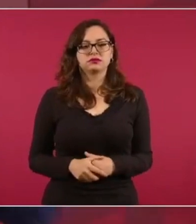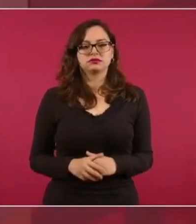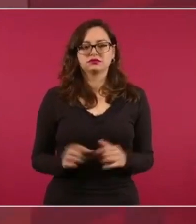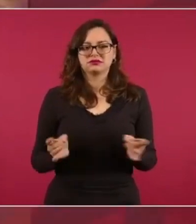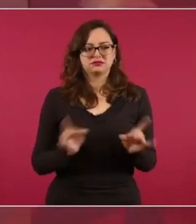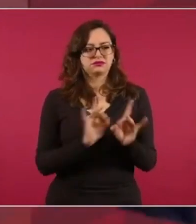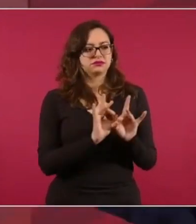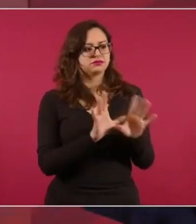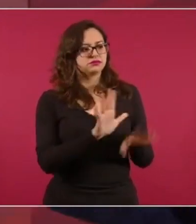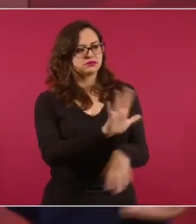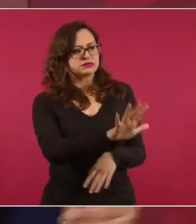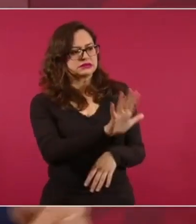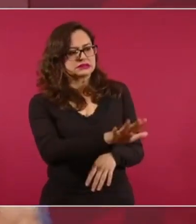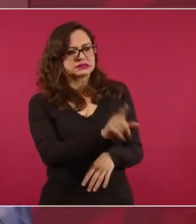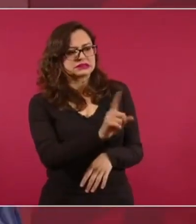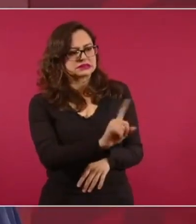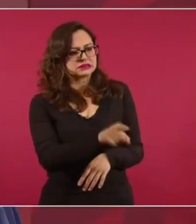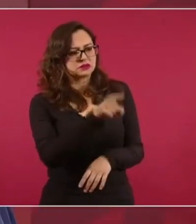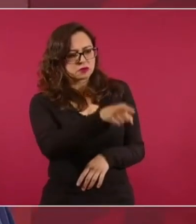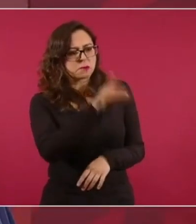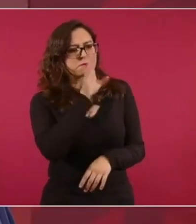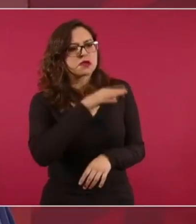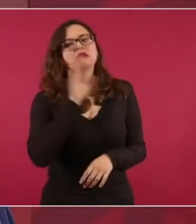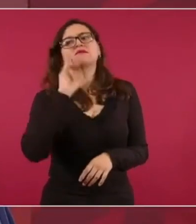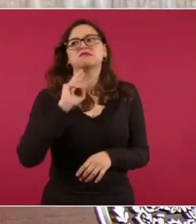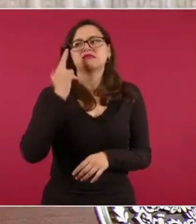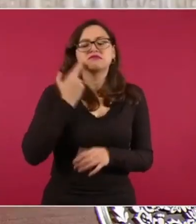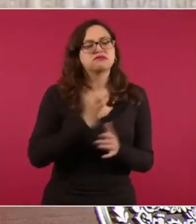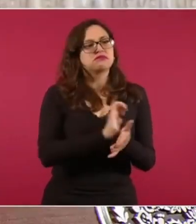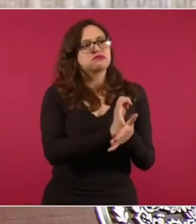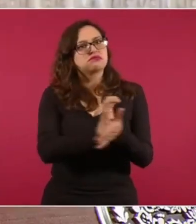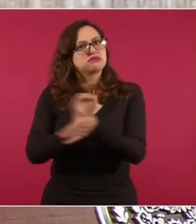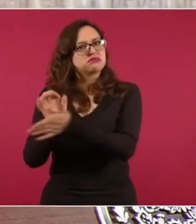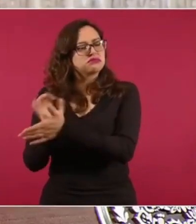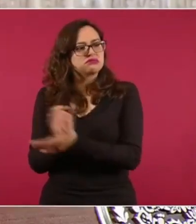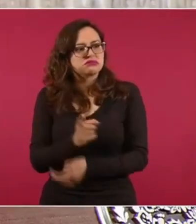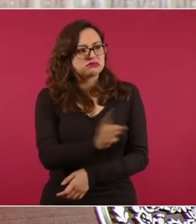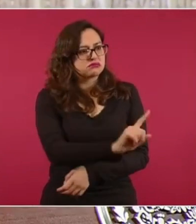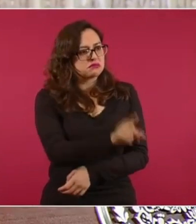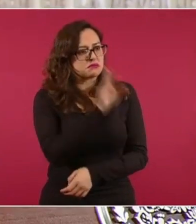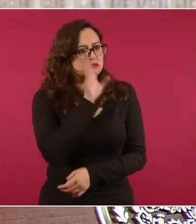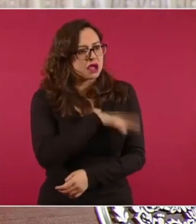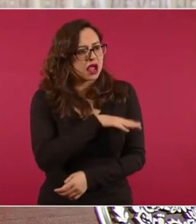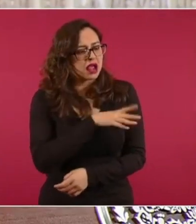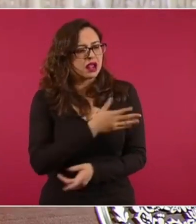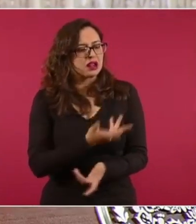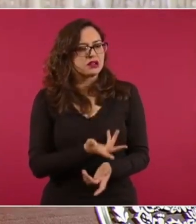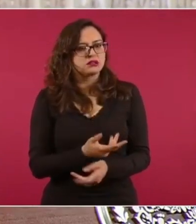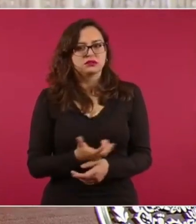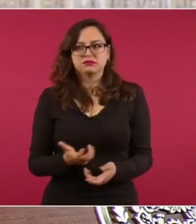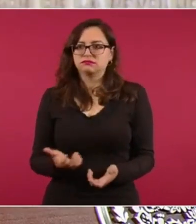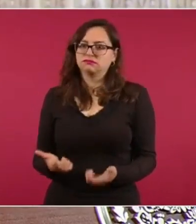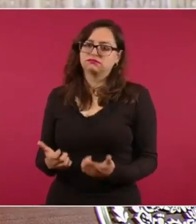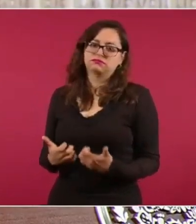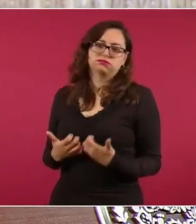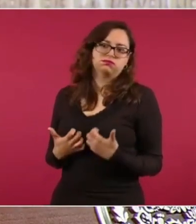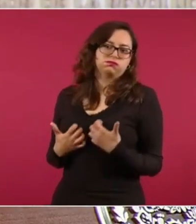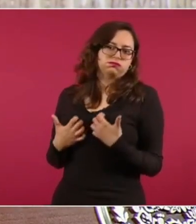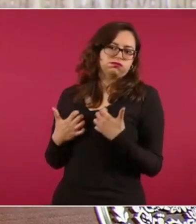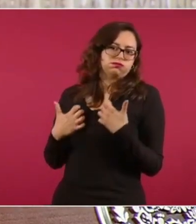se les diga eso está mal, Y esto